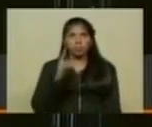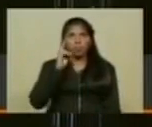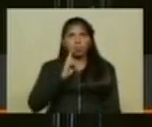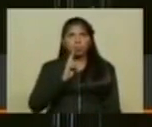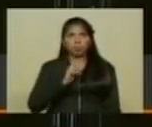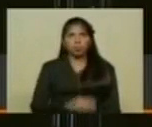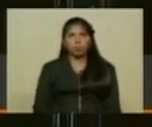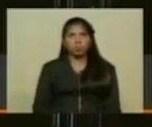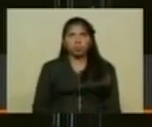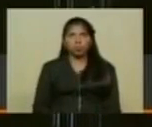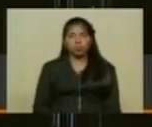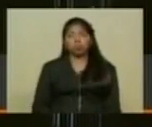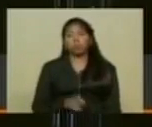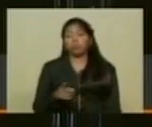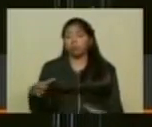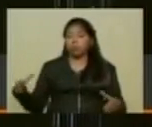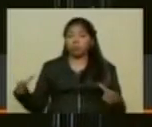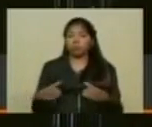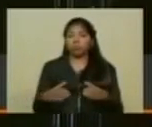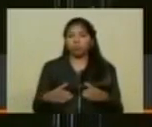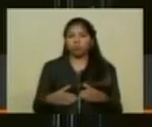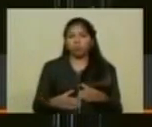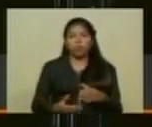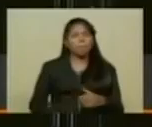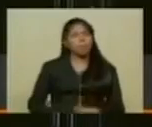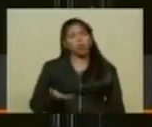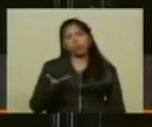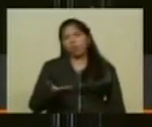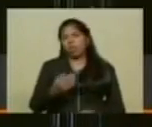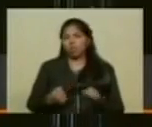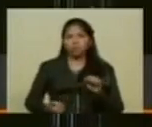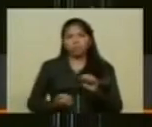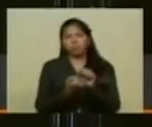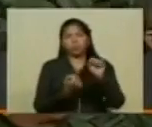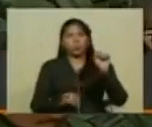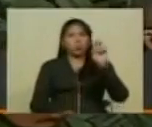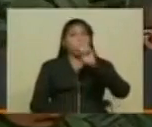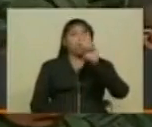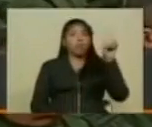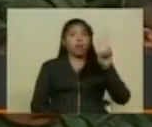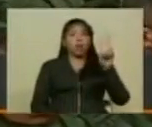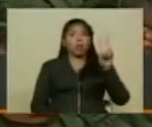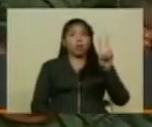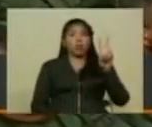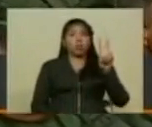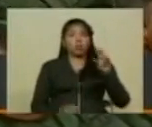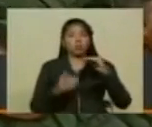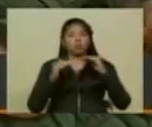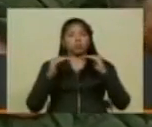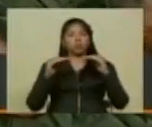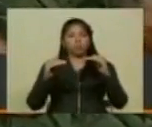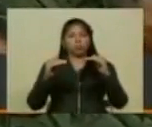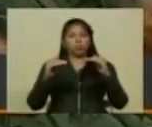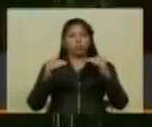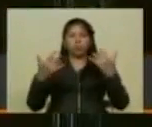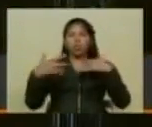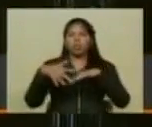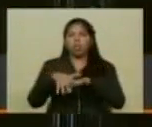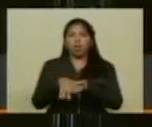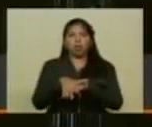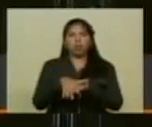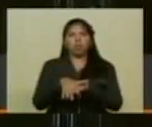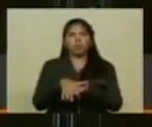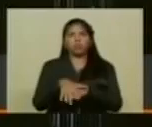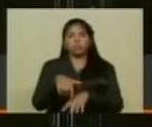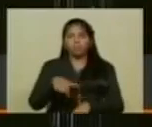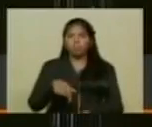alma vital de la patria nueva, alma vital de la estabilidad, la integridad, la estabilidad de